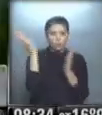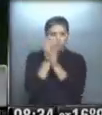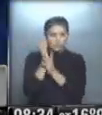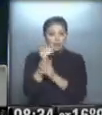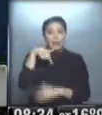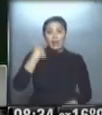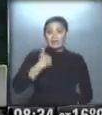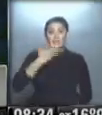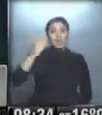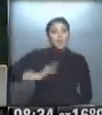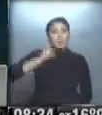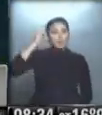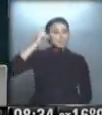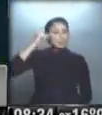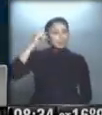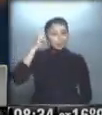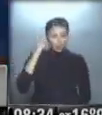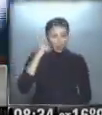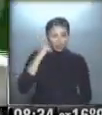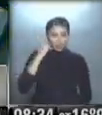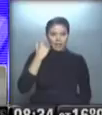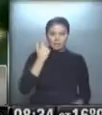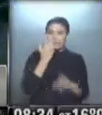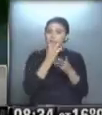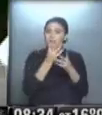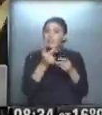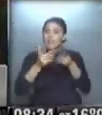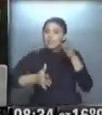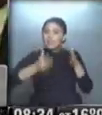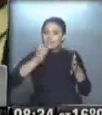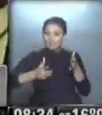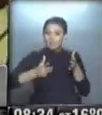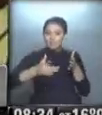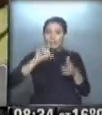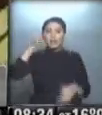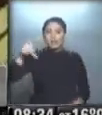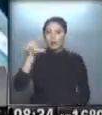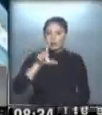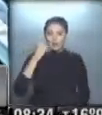La Argentina en el año 99 estaba por terminar la década neoliberal.